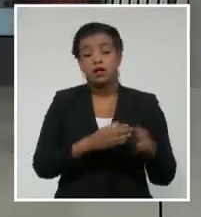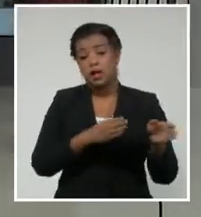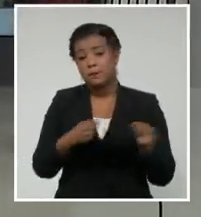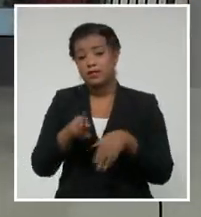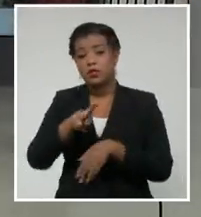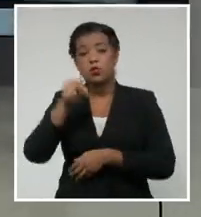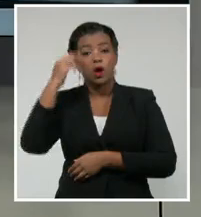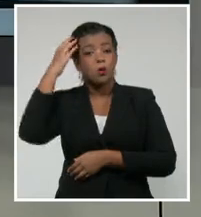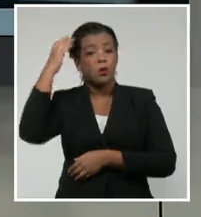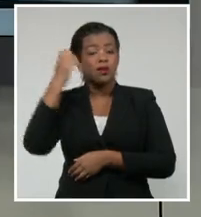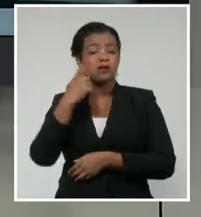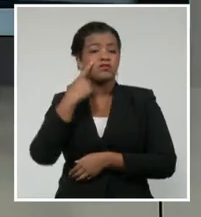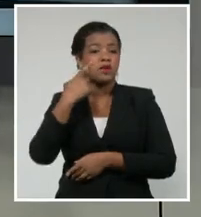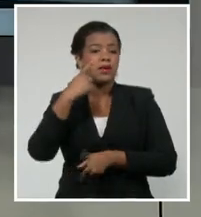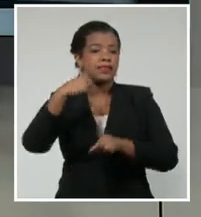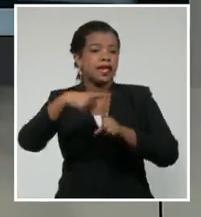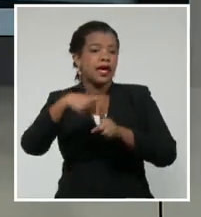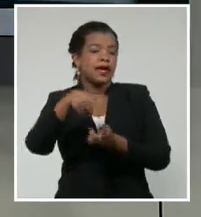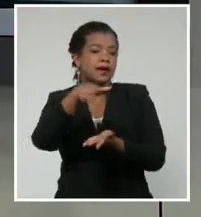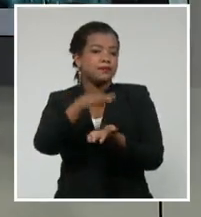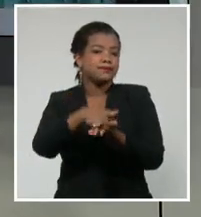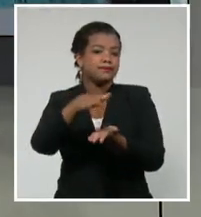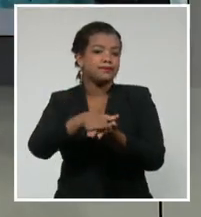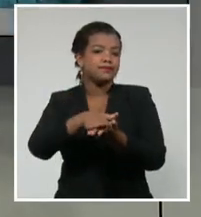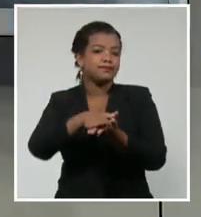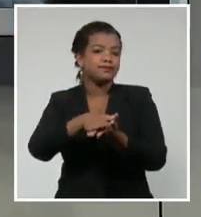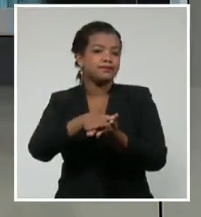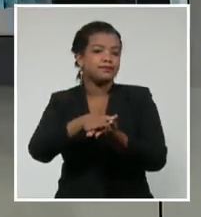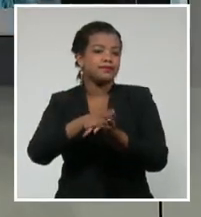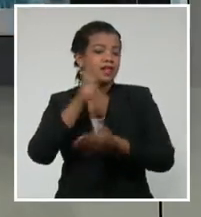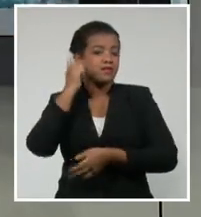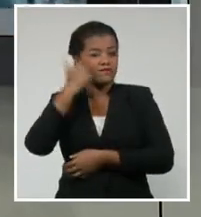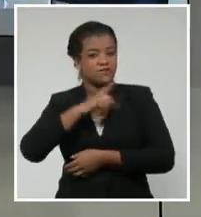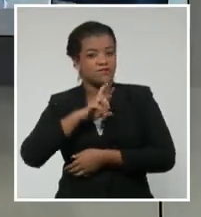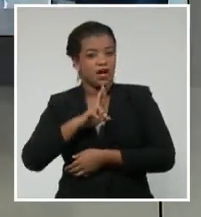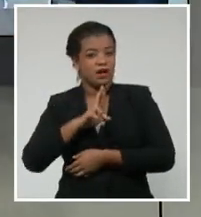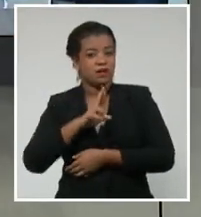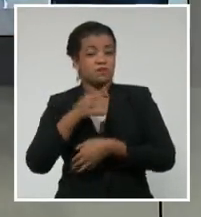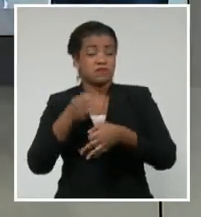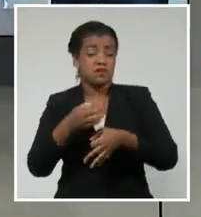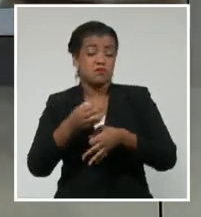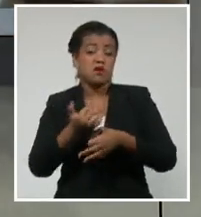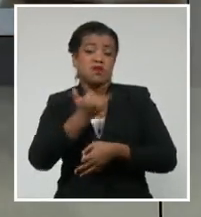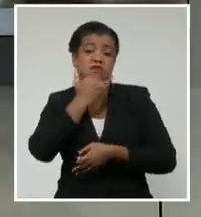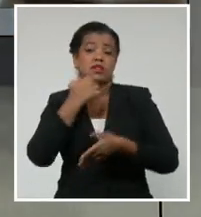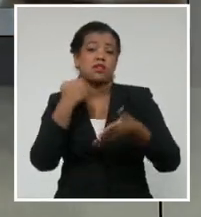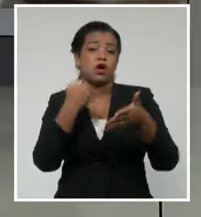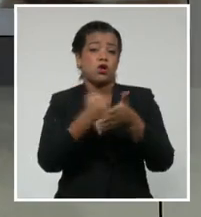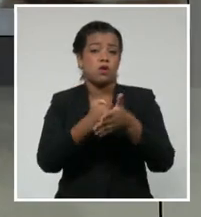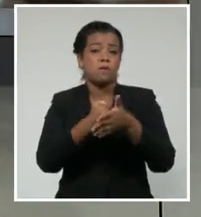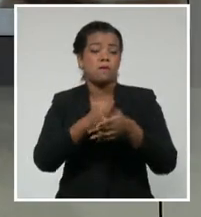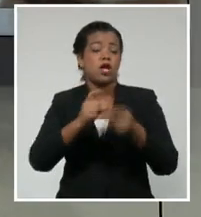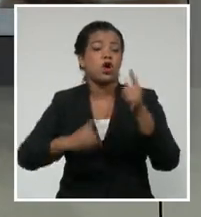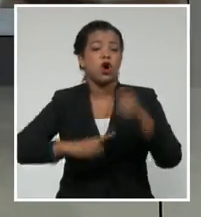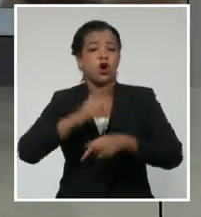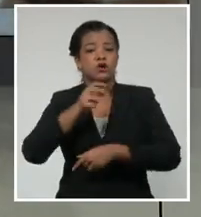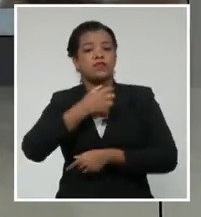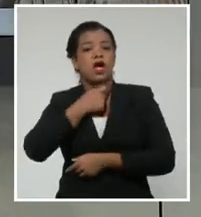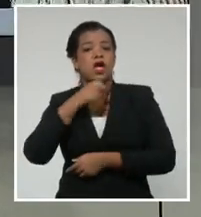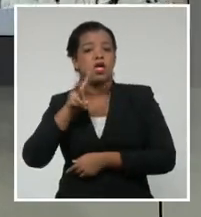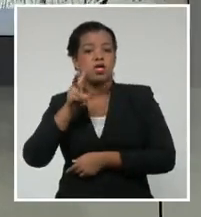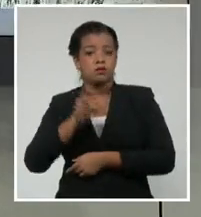tiene una tarea pendiente con las fuerzas armadas como lección aprendida del golpe de estado contra evo donde las estructuras militares